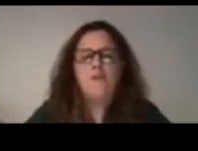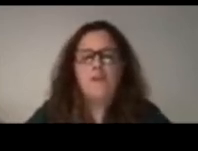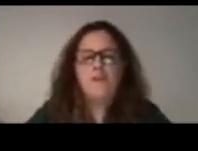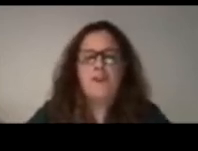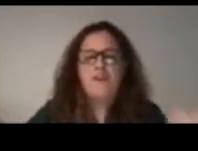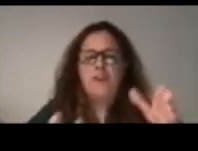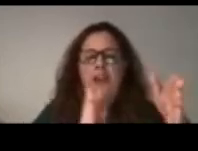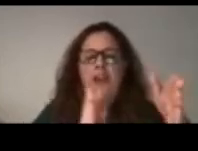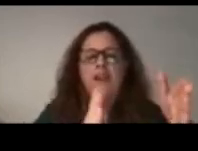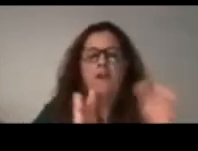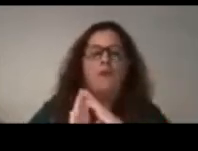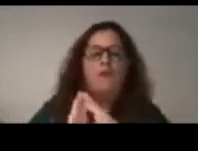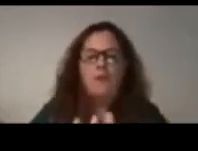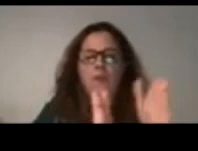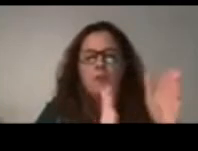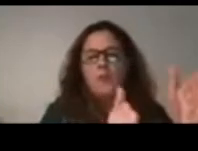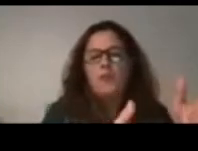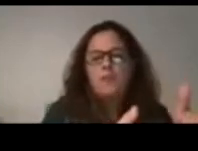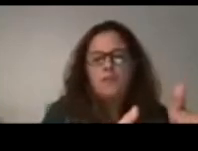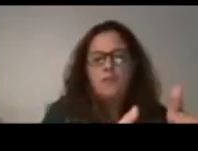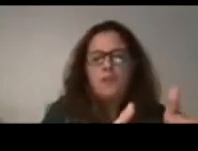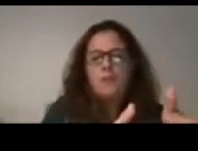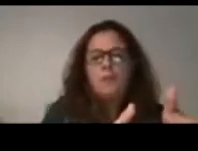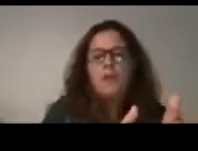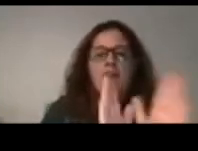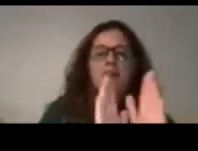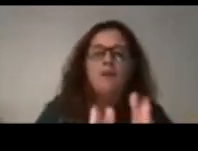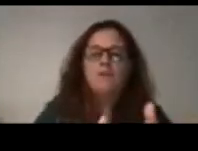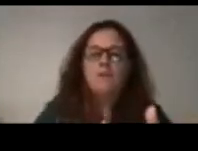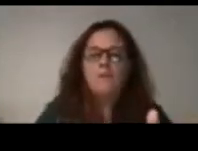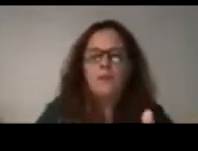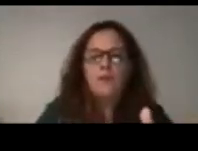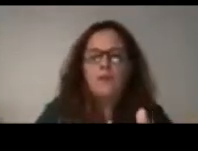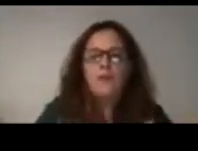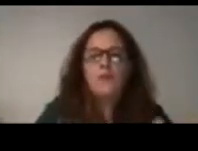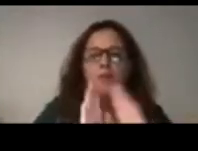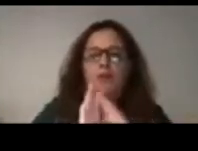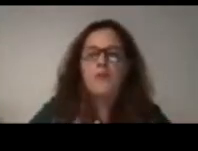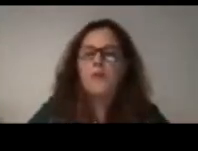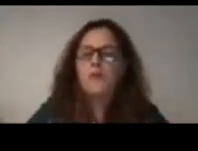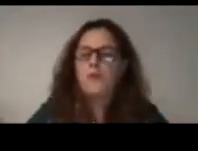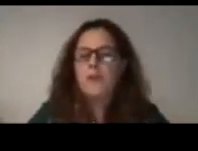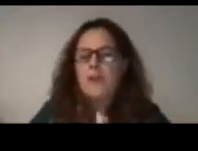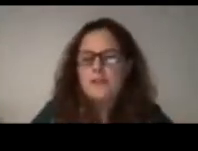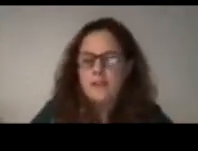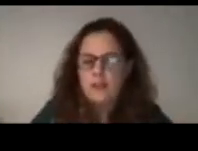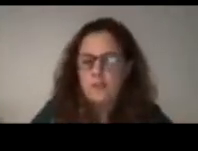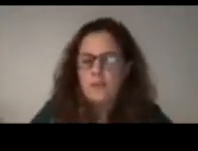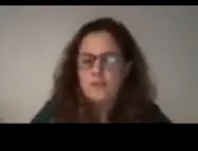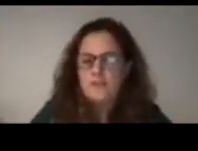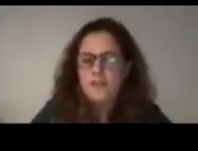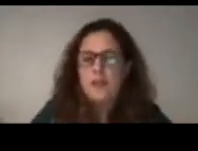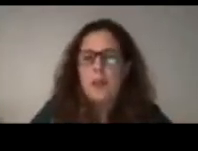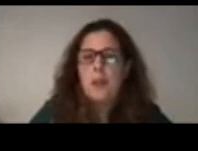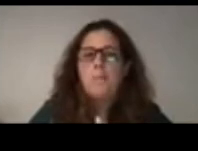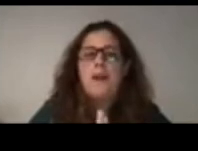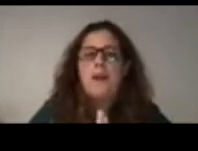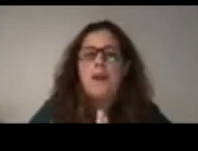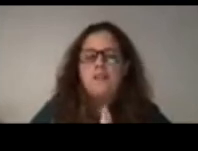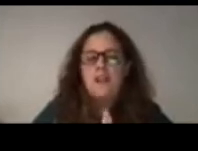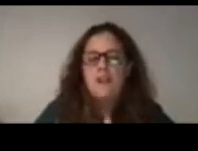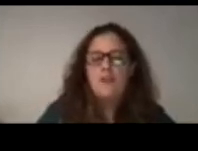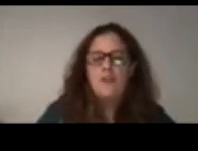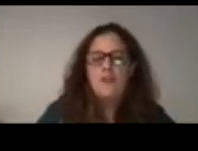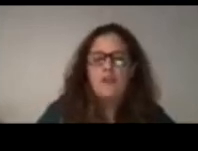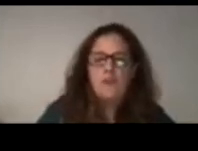son tres cajoncitos, uno de información pública, uno de solicitudes y uno de quejas y respuestas. Para